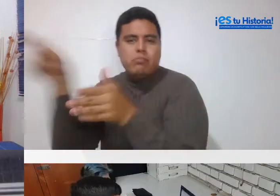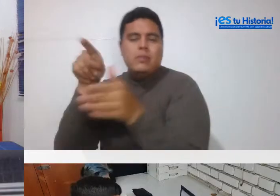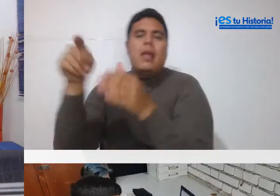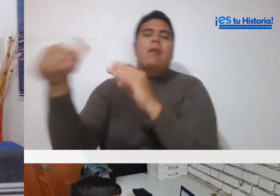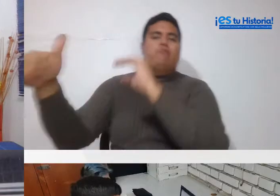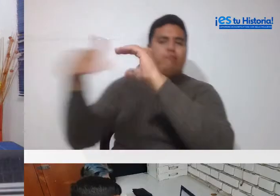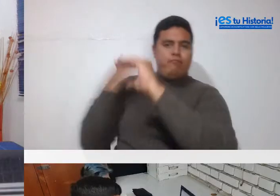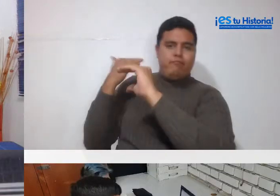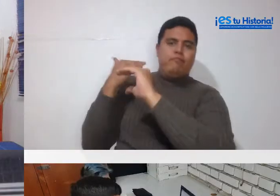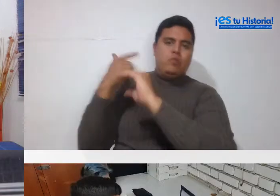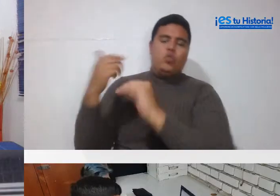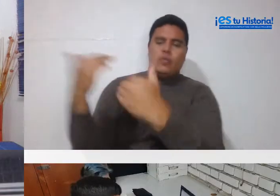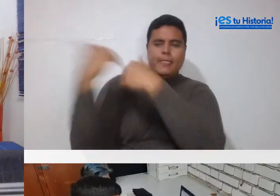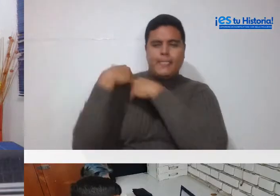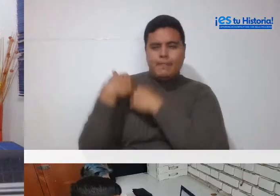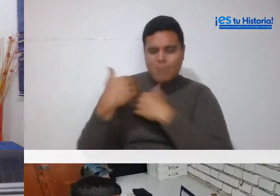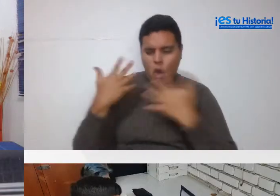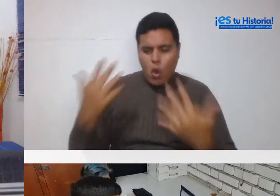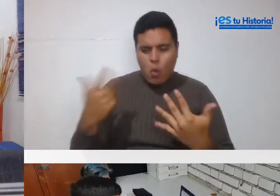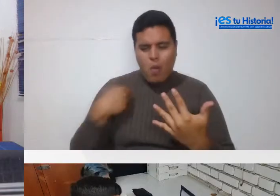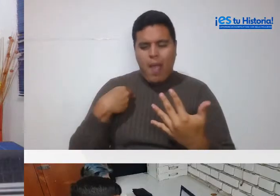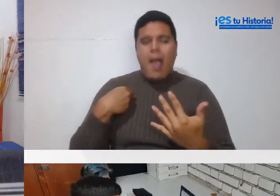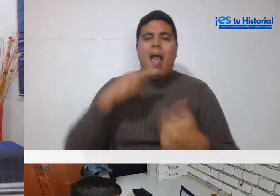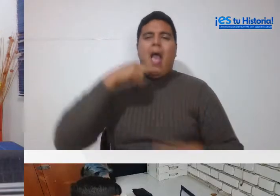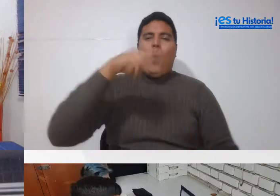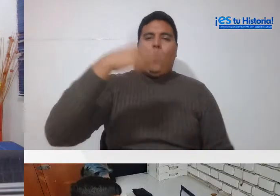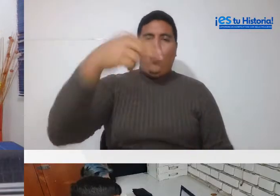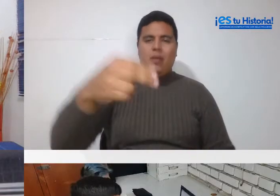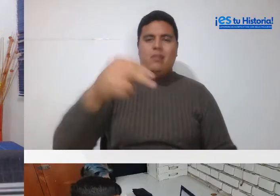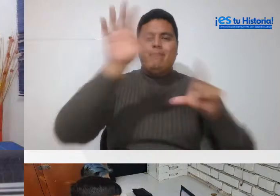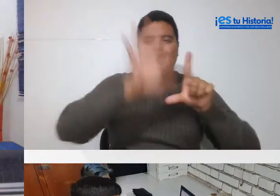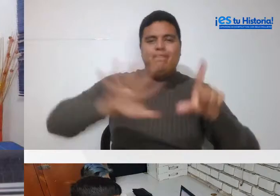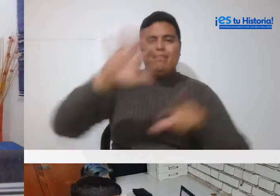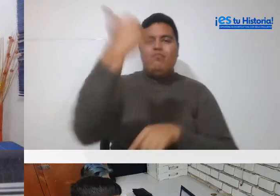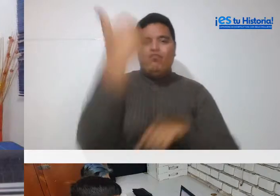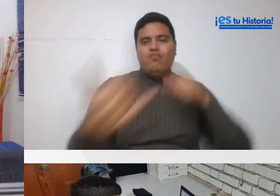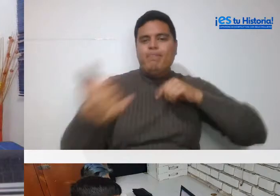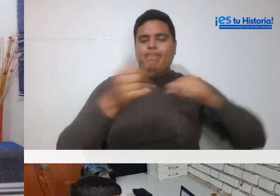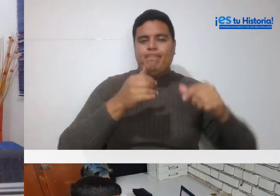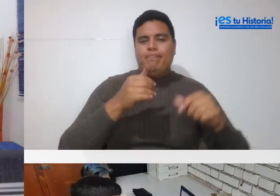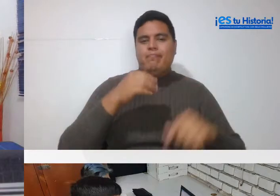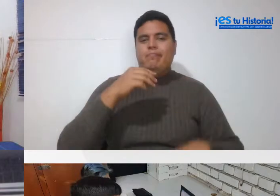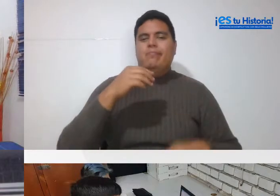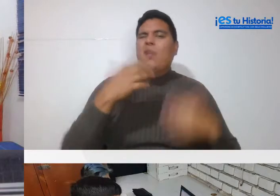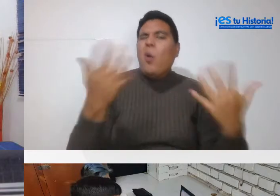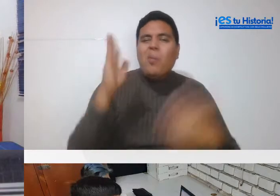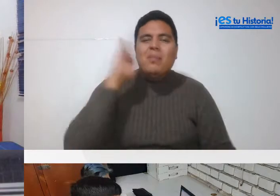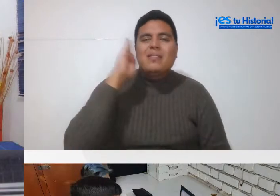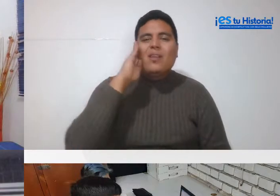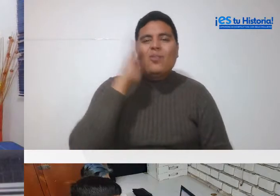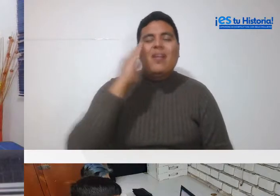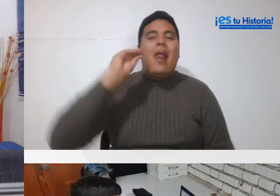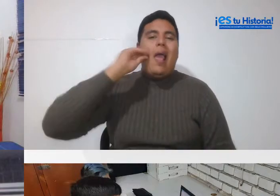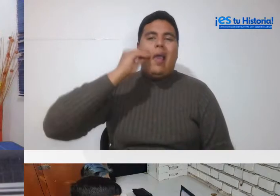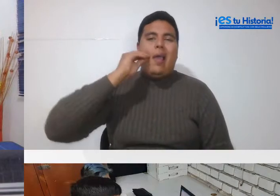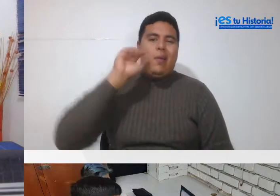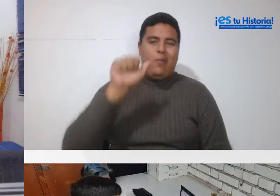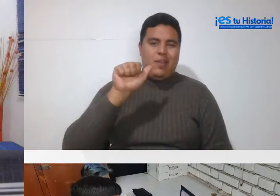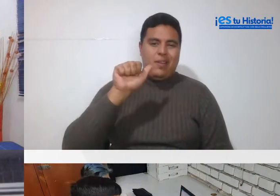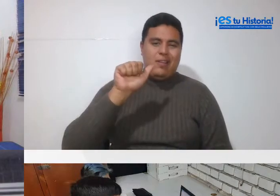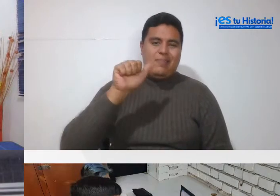las matemáticas, qué pasaba con español, qué pasaba en las ciencias y eso se hacía a través del celular de la abuela. La